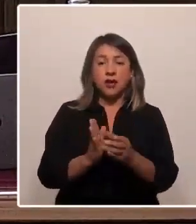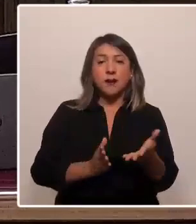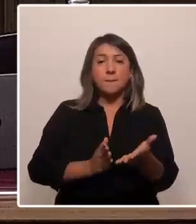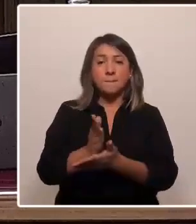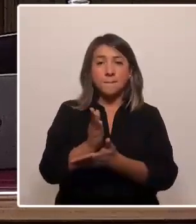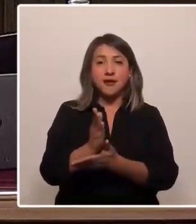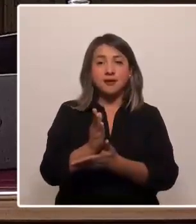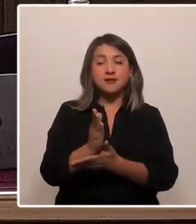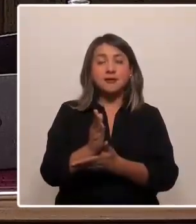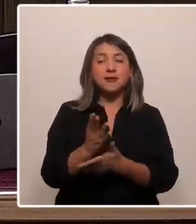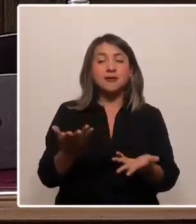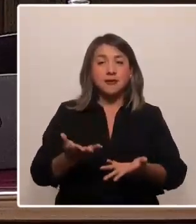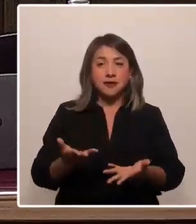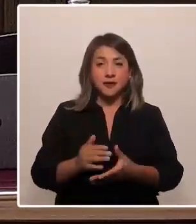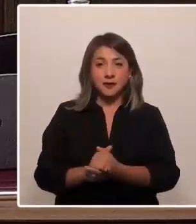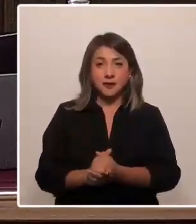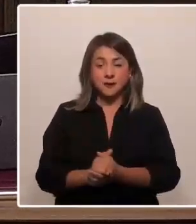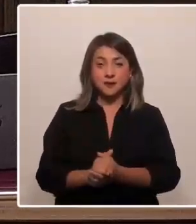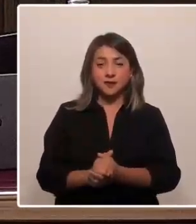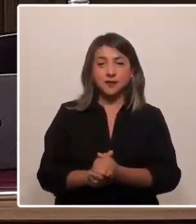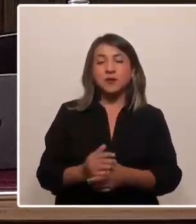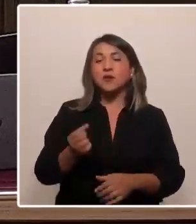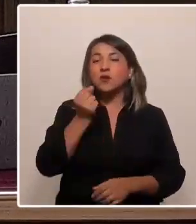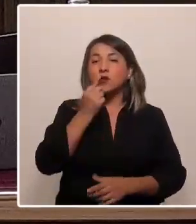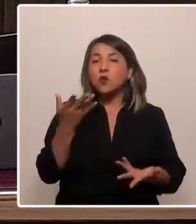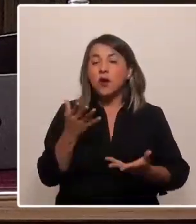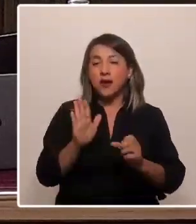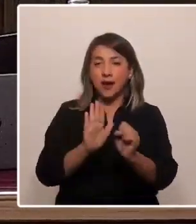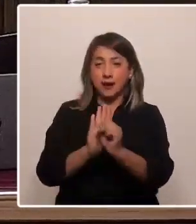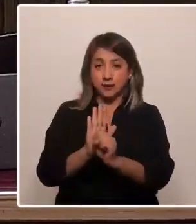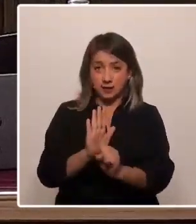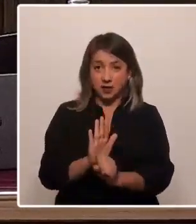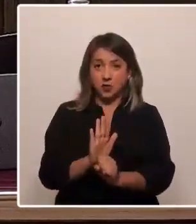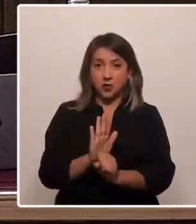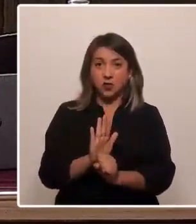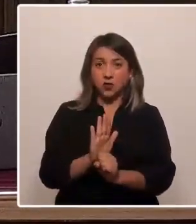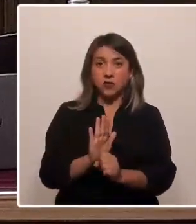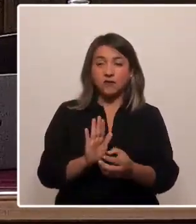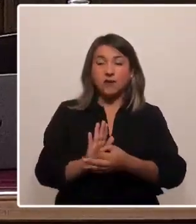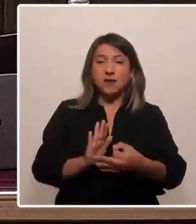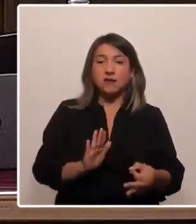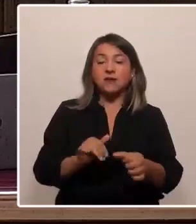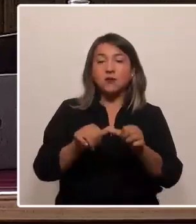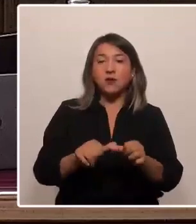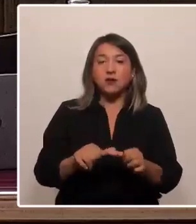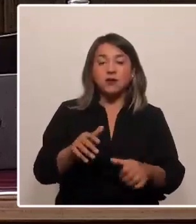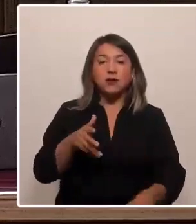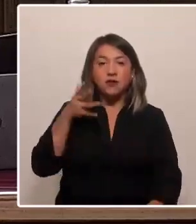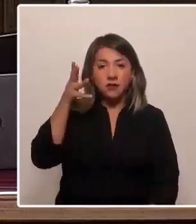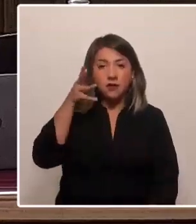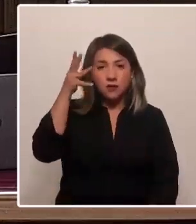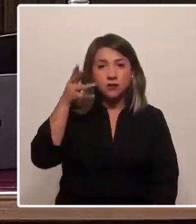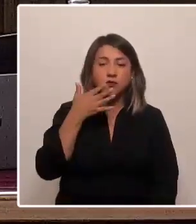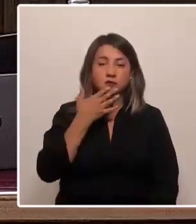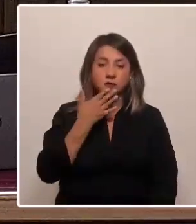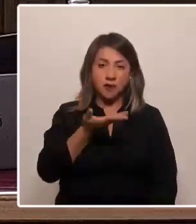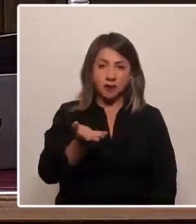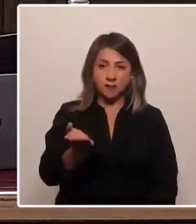su intervención indiquen cuáles son los artículos a los que se referirán durante su discurso. Ofrecemos la